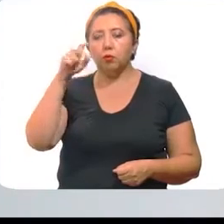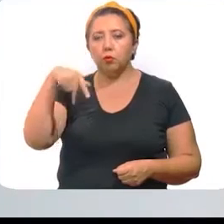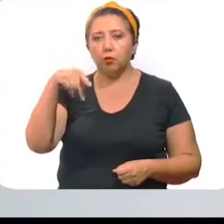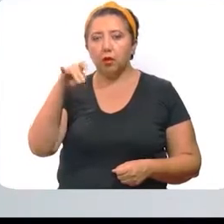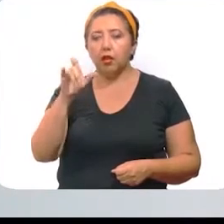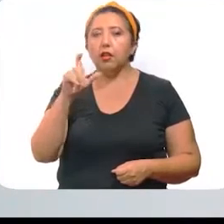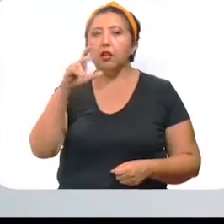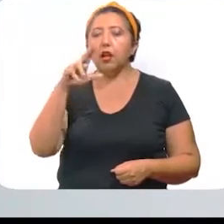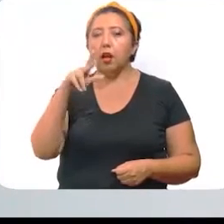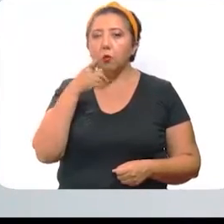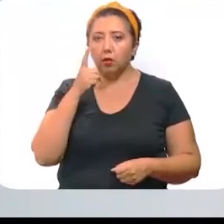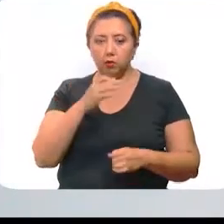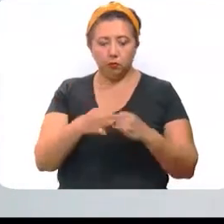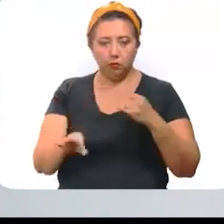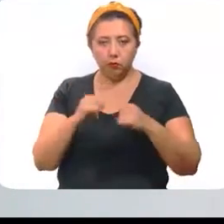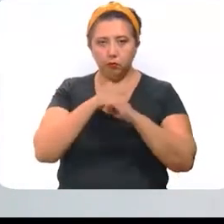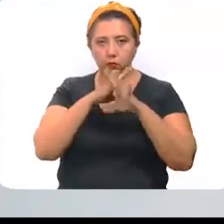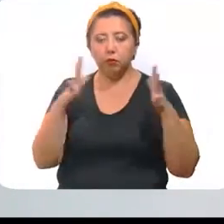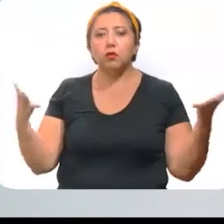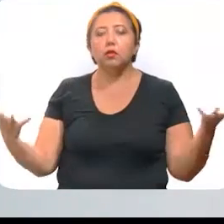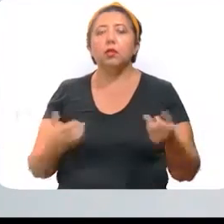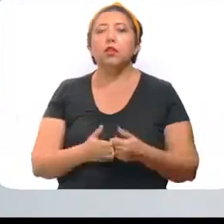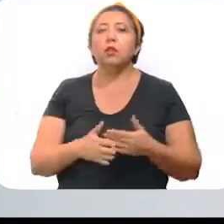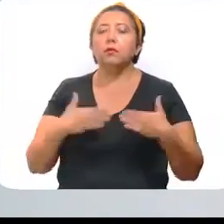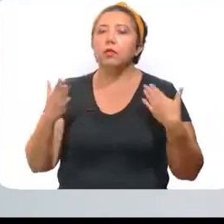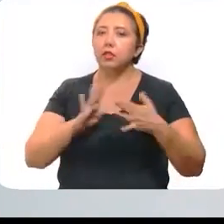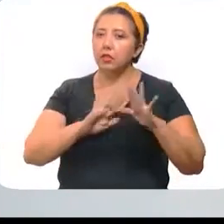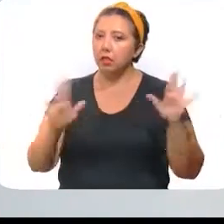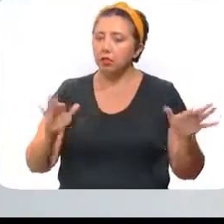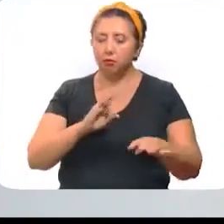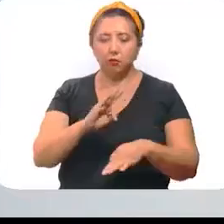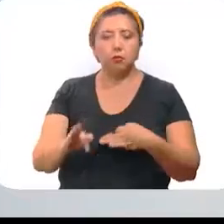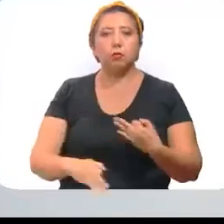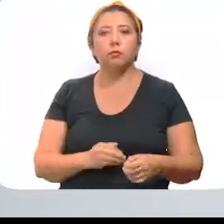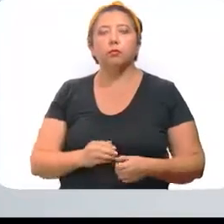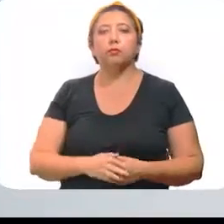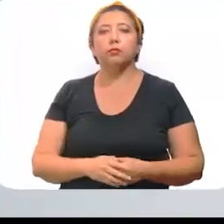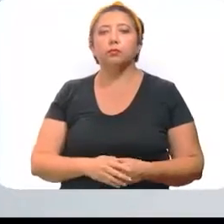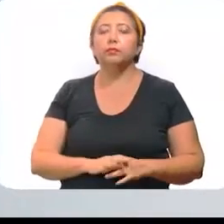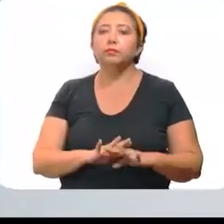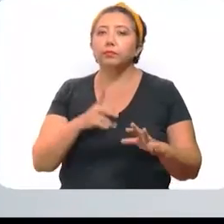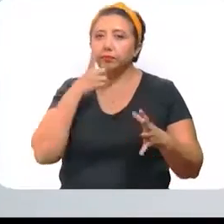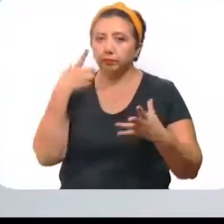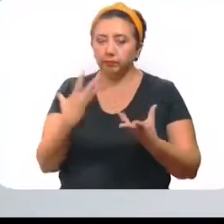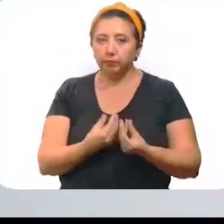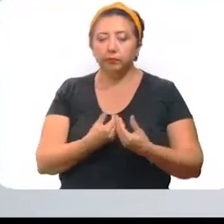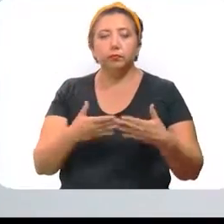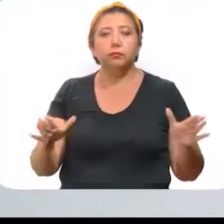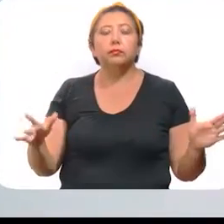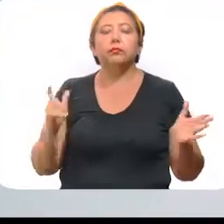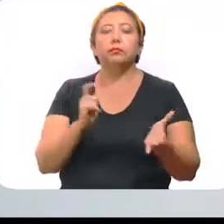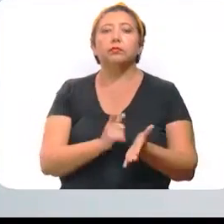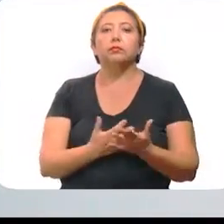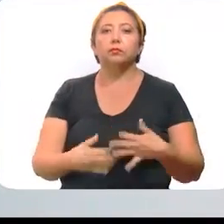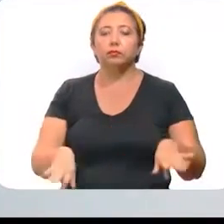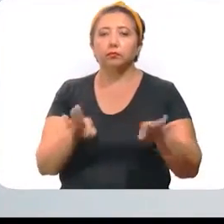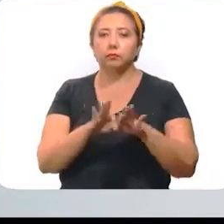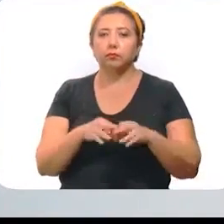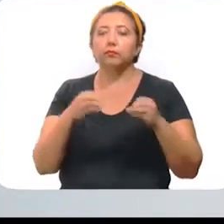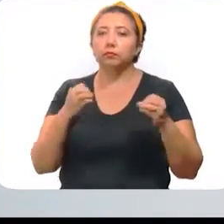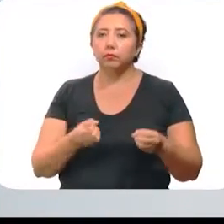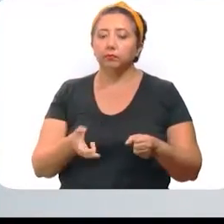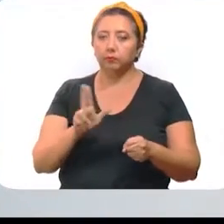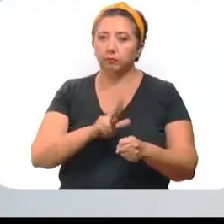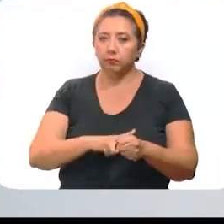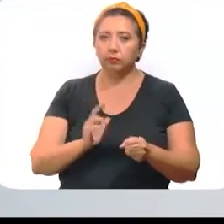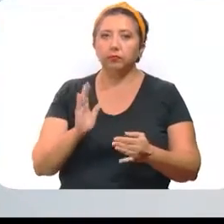Cagua. Según consta en el último corte realizado, el avance ya es del 100%. Como hemos señalado en la reapertura económica, los datos más